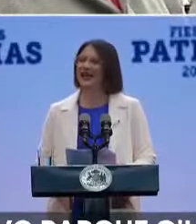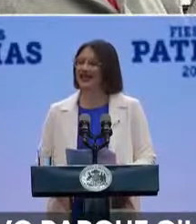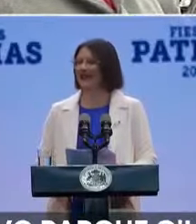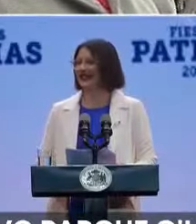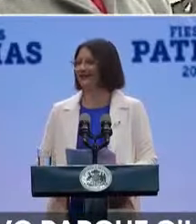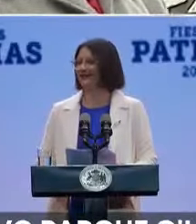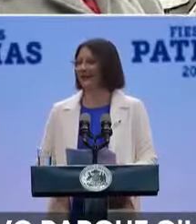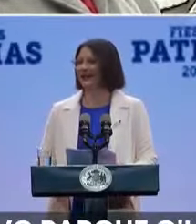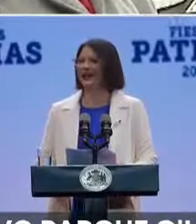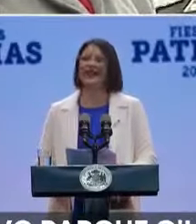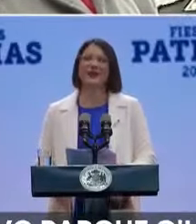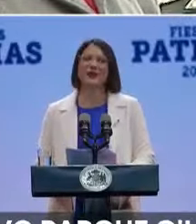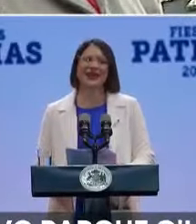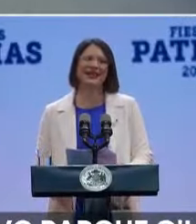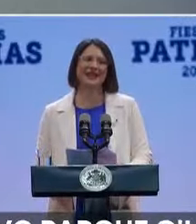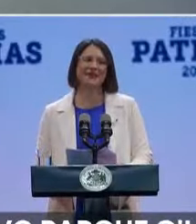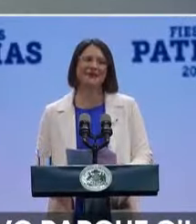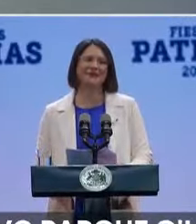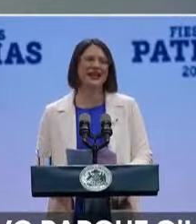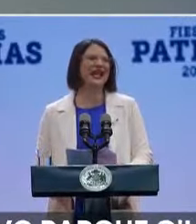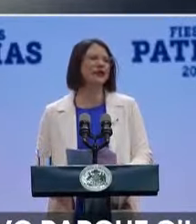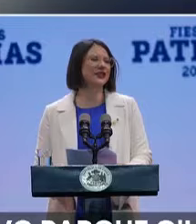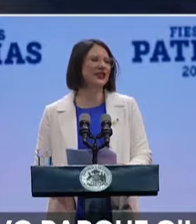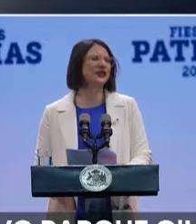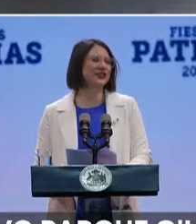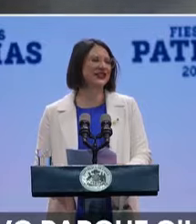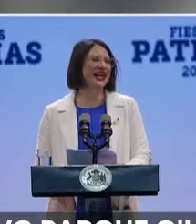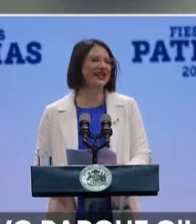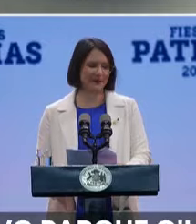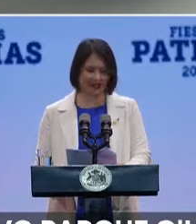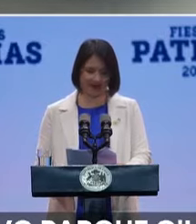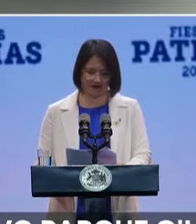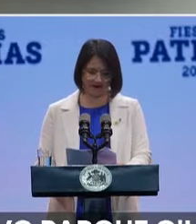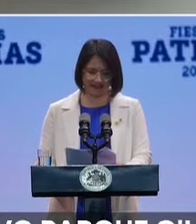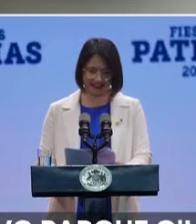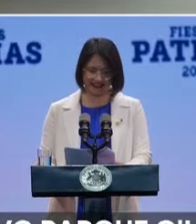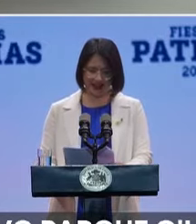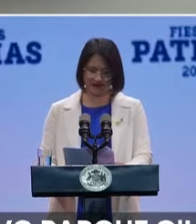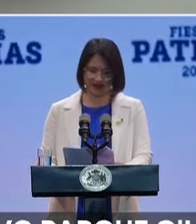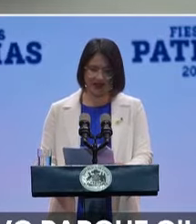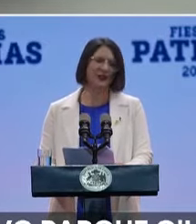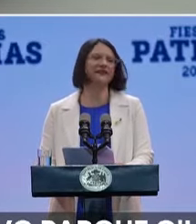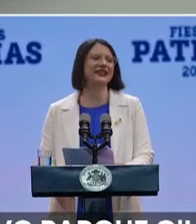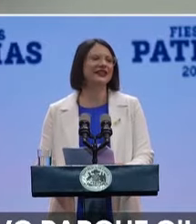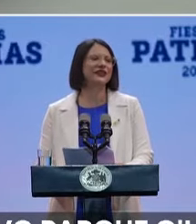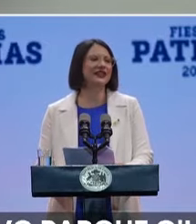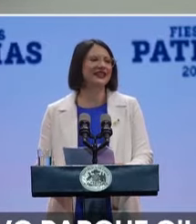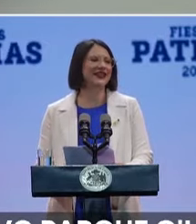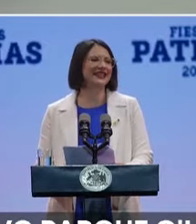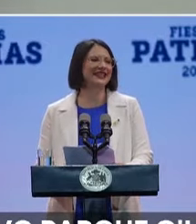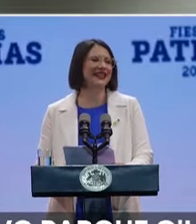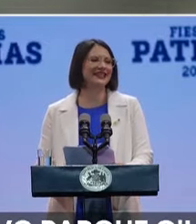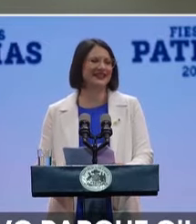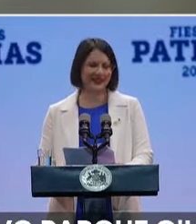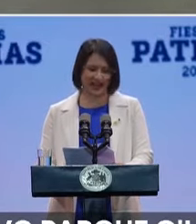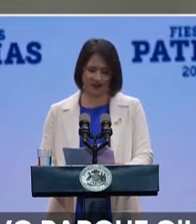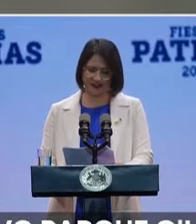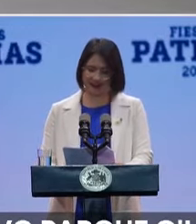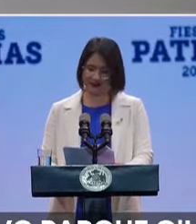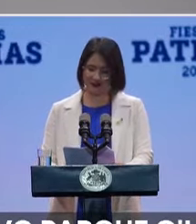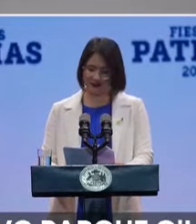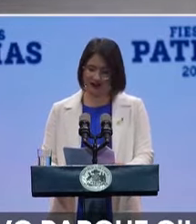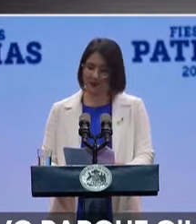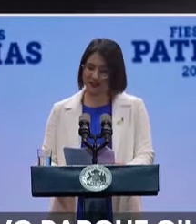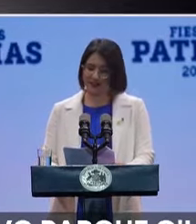ubicar personas que hayan salido del territorio nacional siempre es posible. Se investiga detalles de la operación realizada por la banda y similitudes con otros